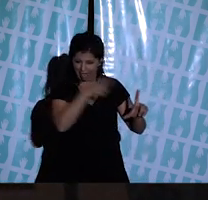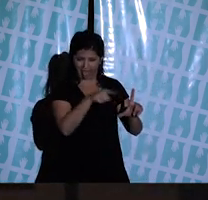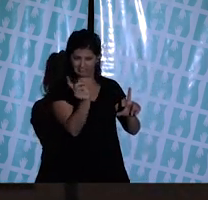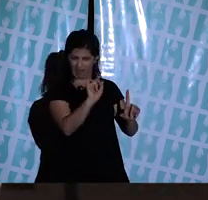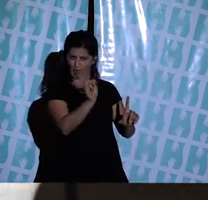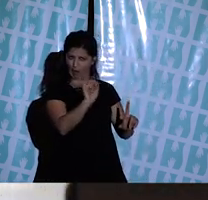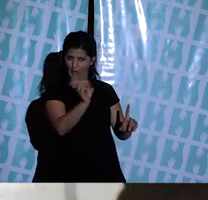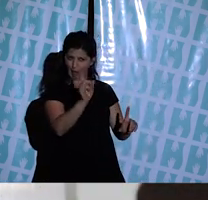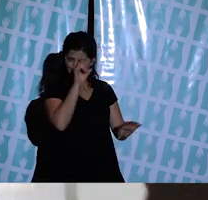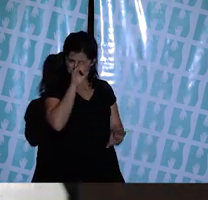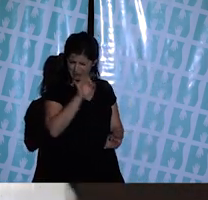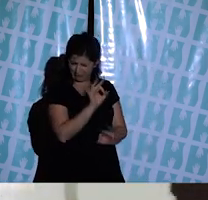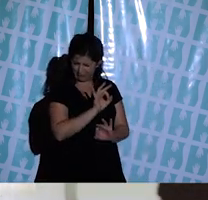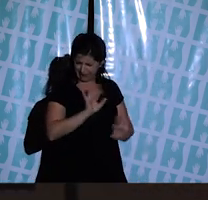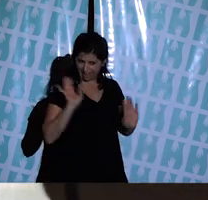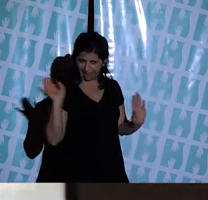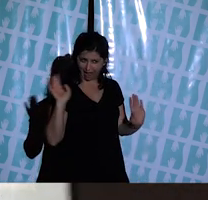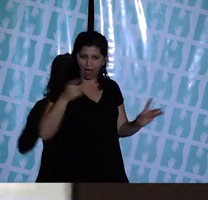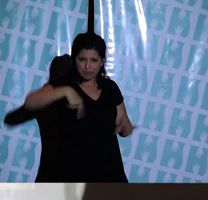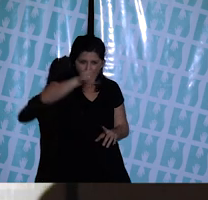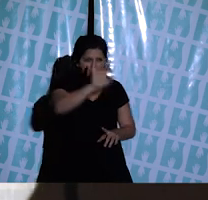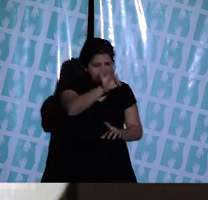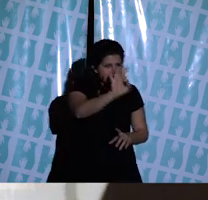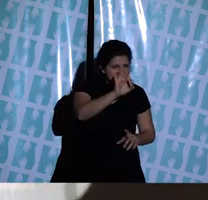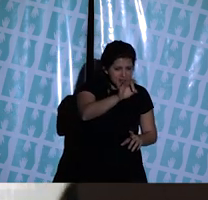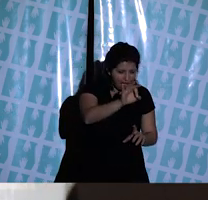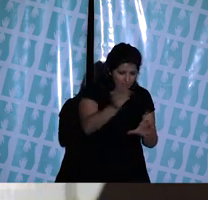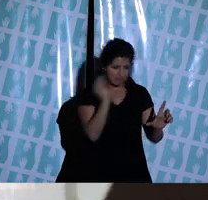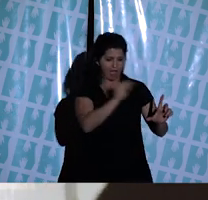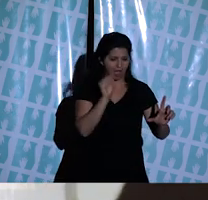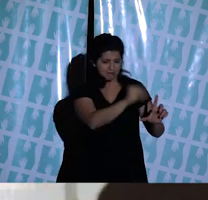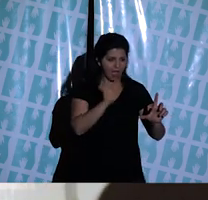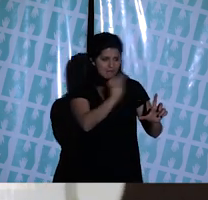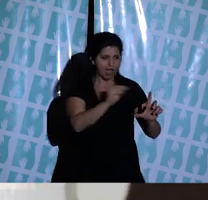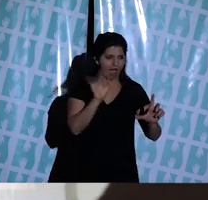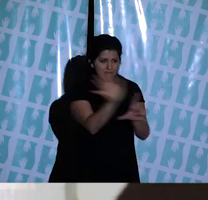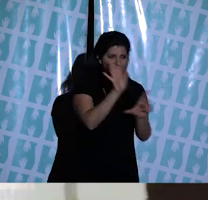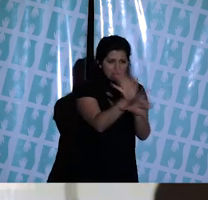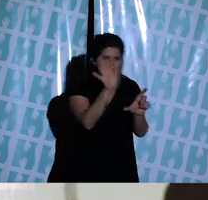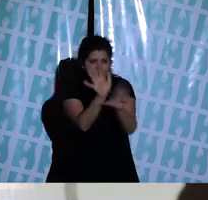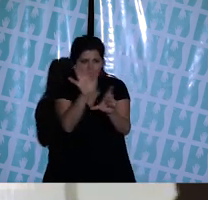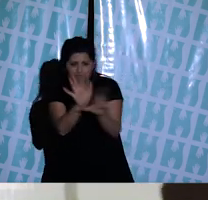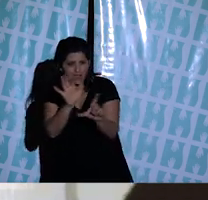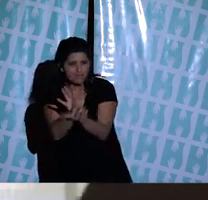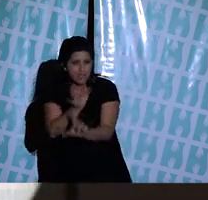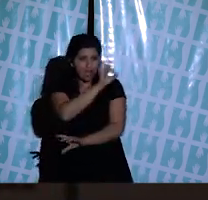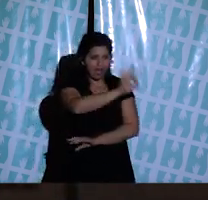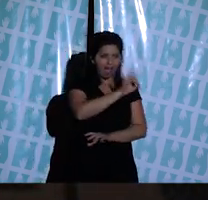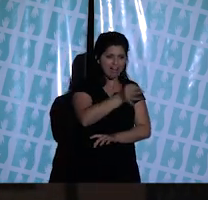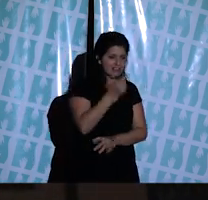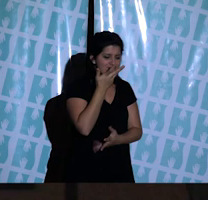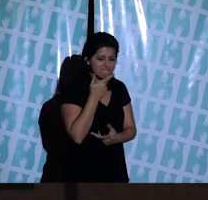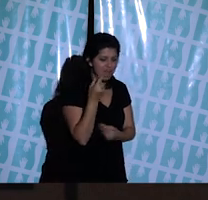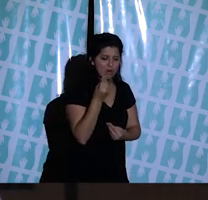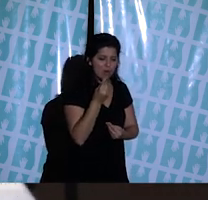haber pasado eso. Pero ellos saben, te ponen el videíto, te van dando señales, ya saben qué preferís vos, te